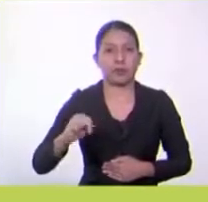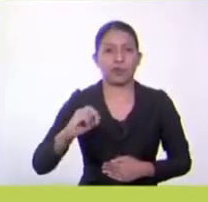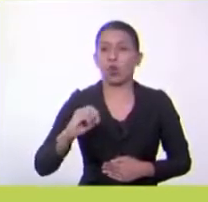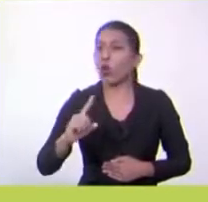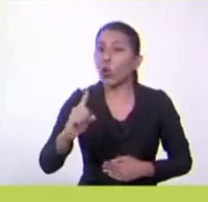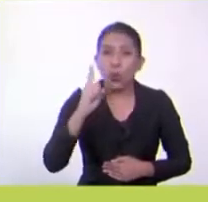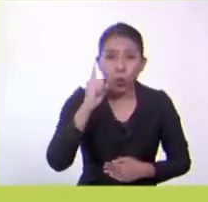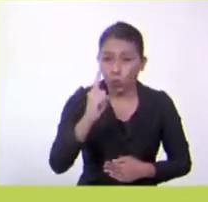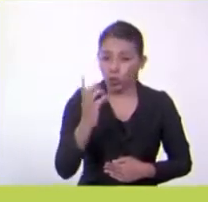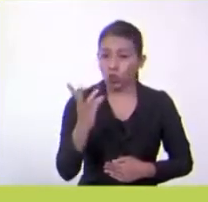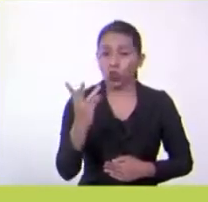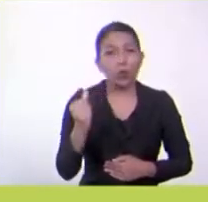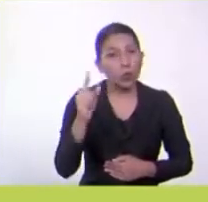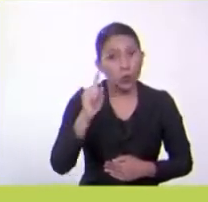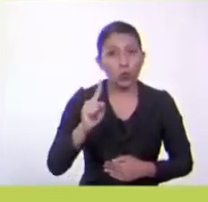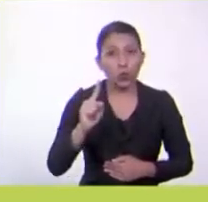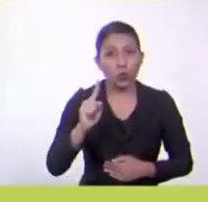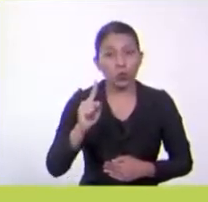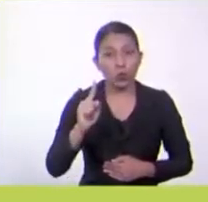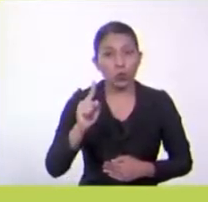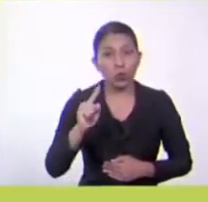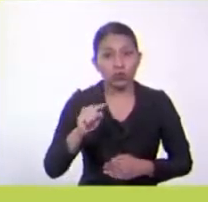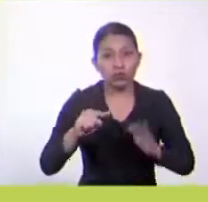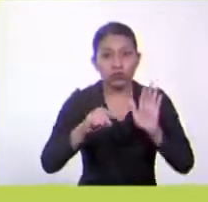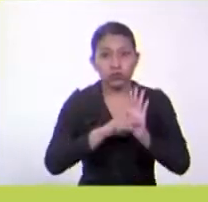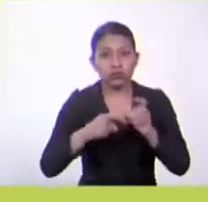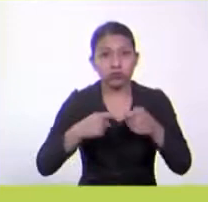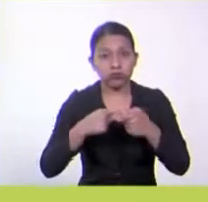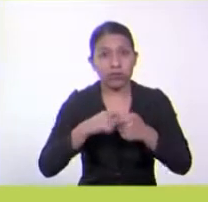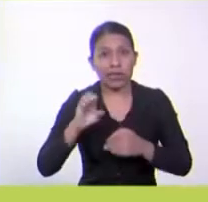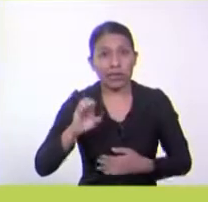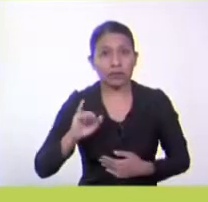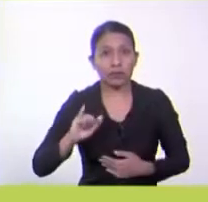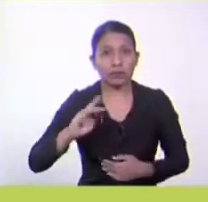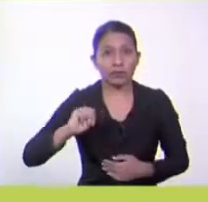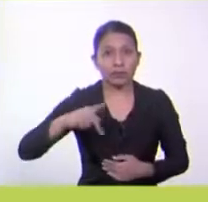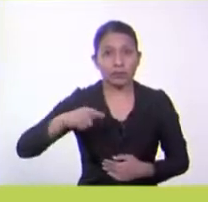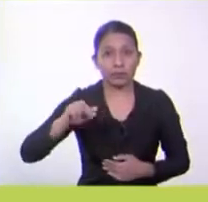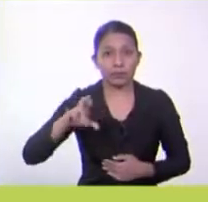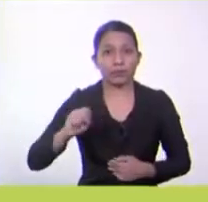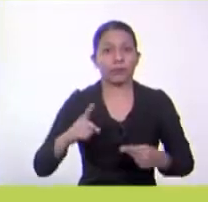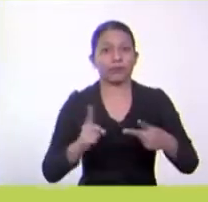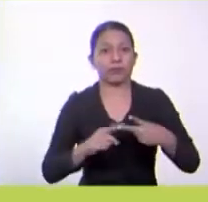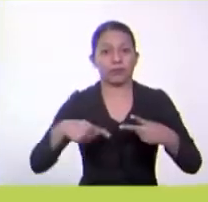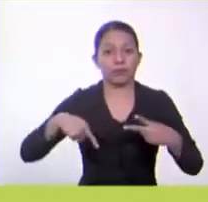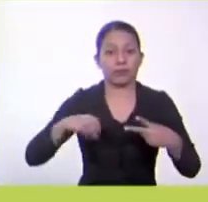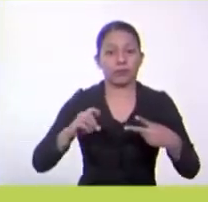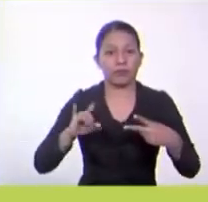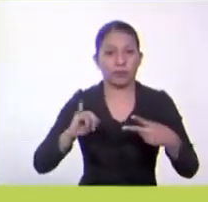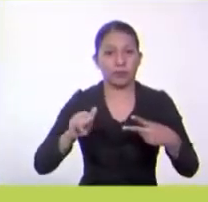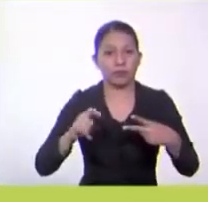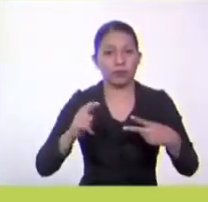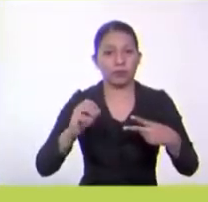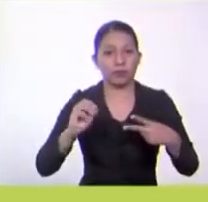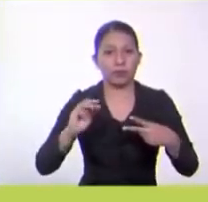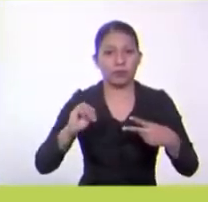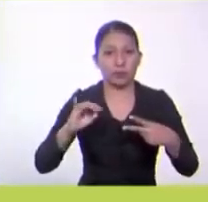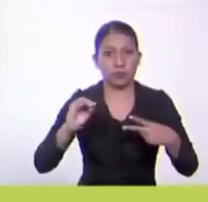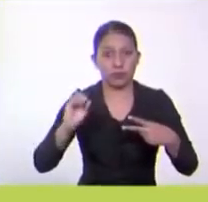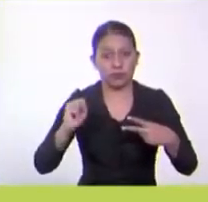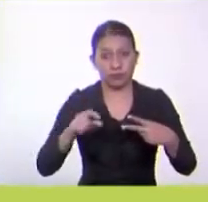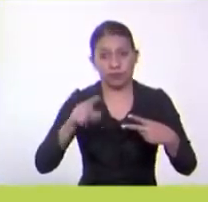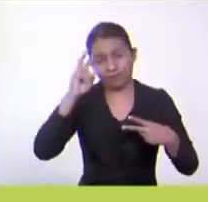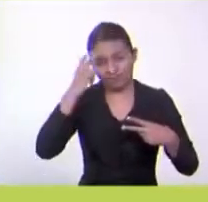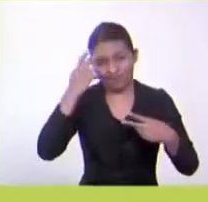con un número de electrones impares. Luego tenemos los poliatómicos, cuyo significado son